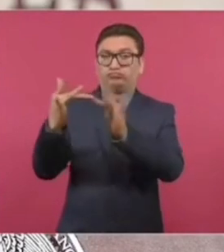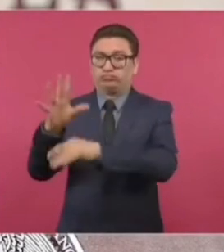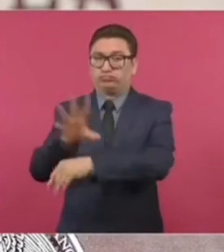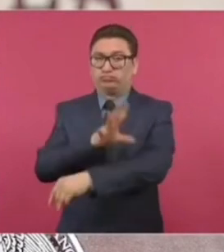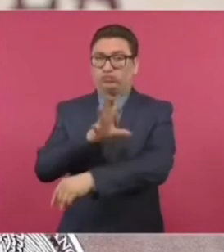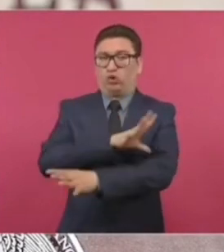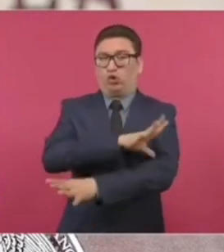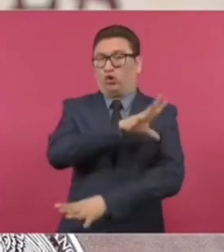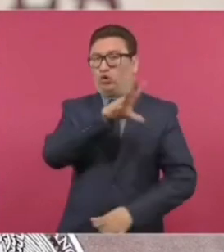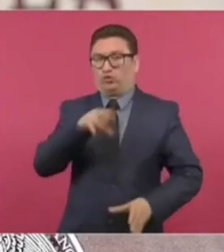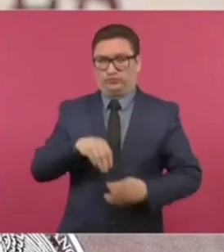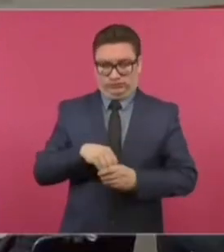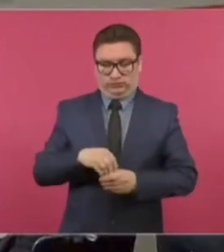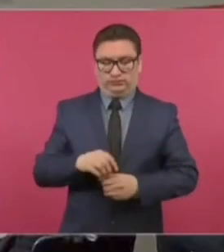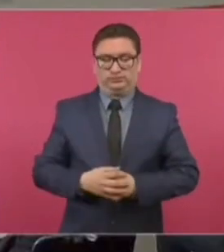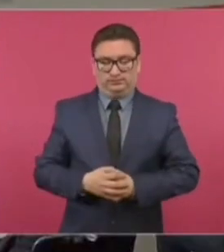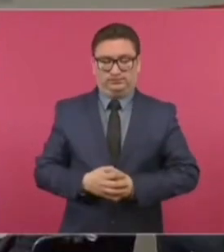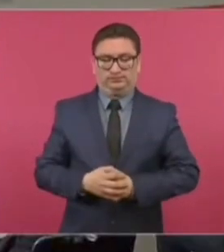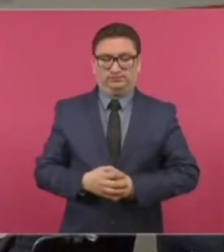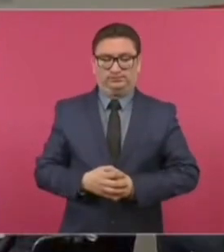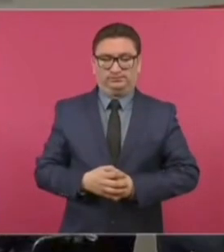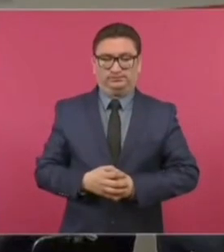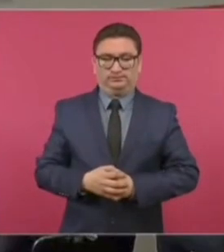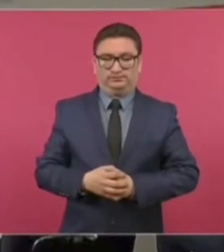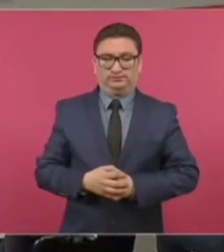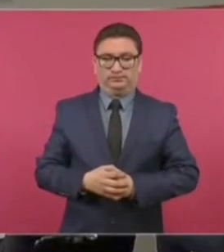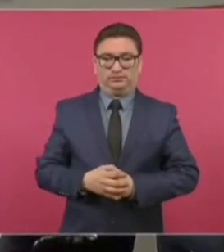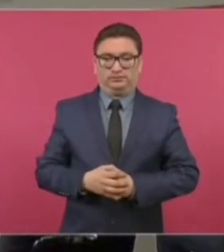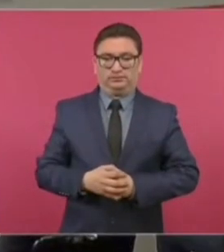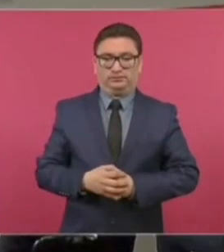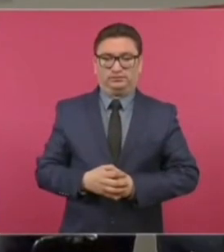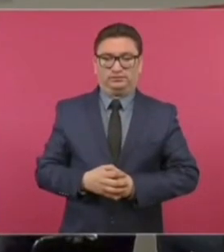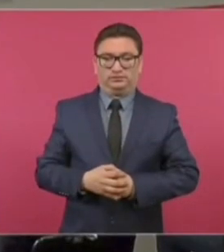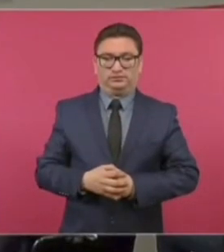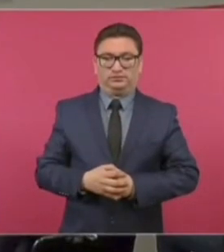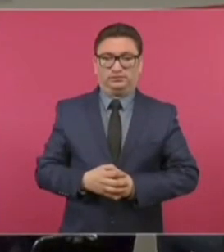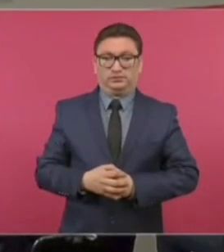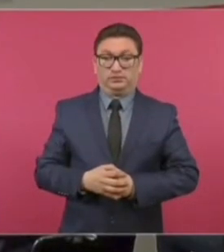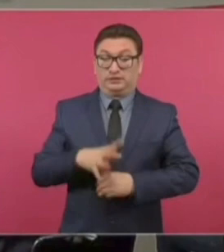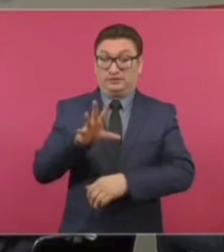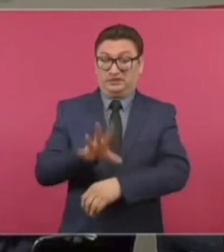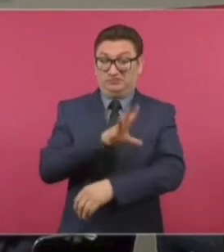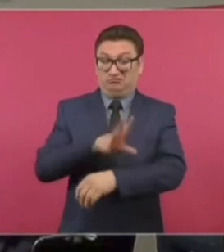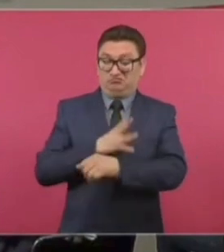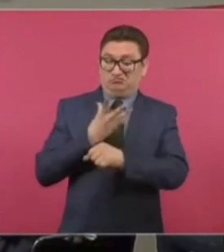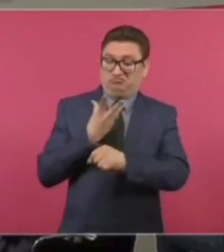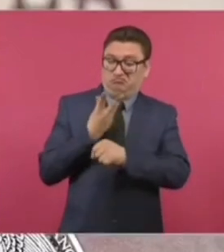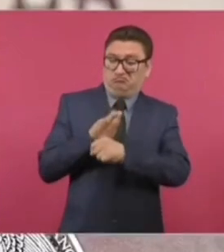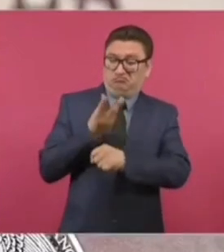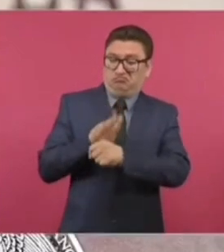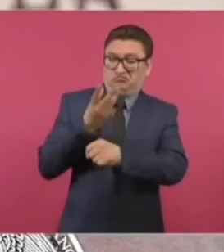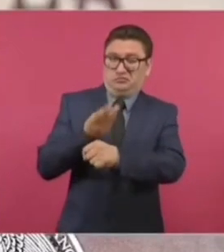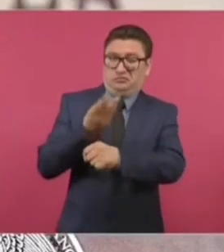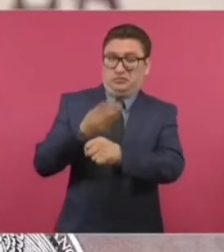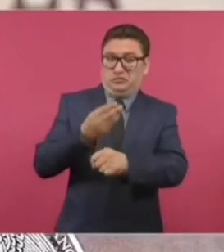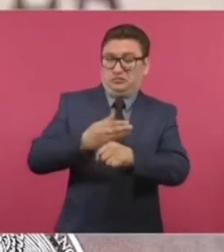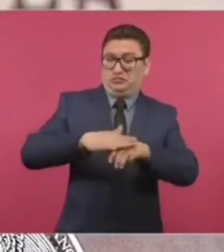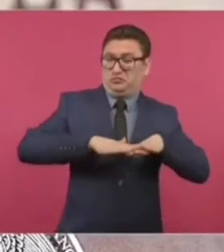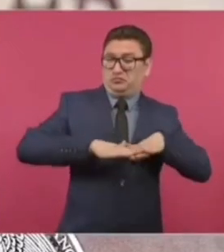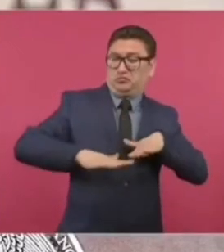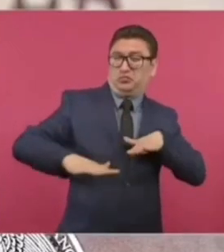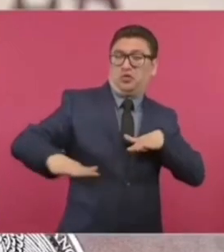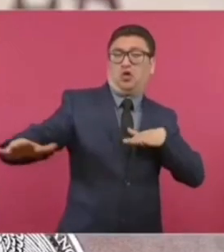componentes, e instala toda la electricidad necesaria en cada una de sus